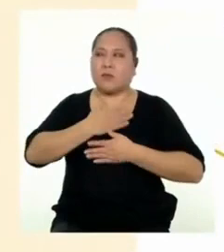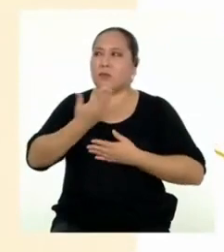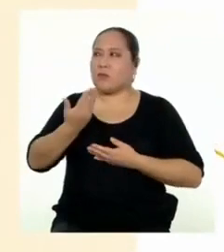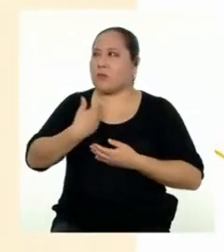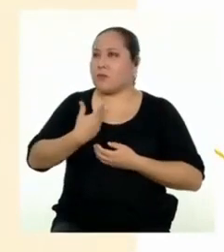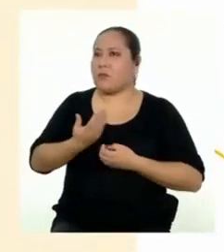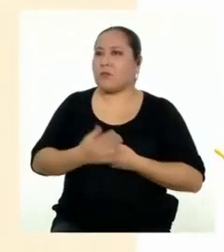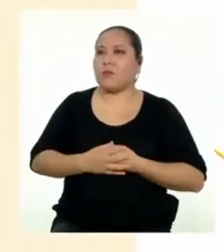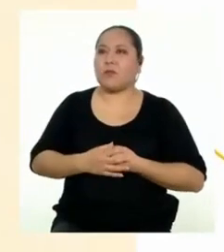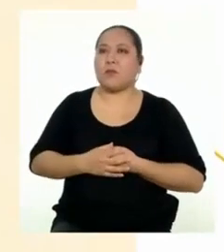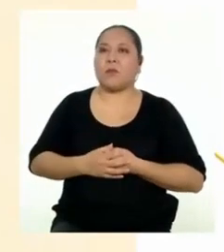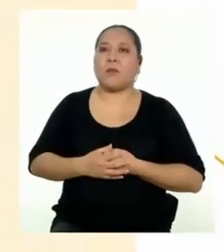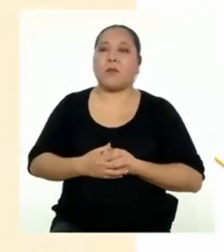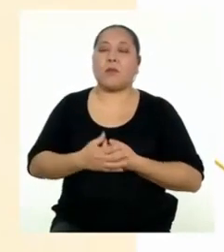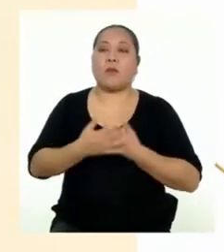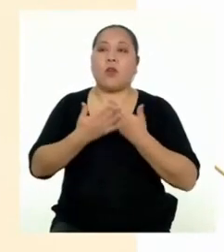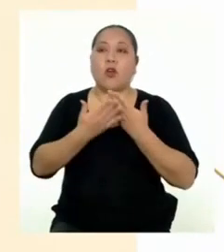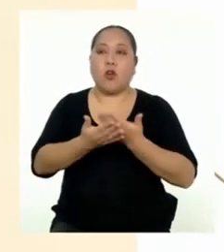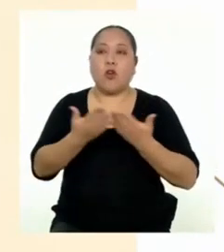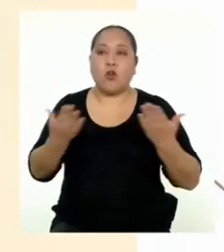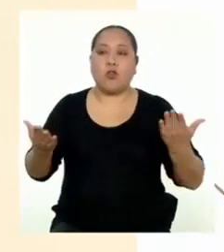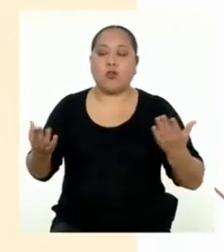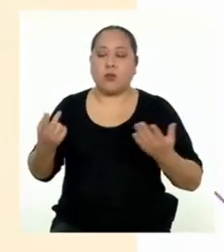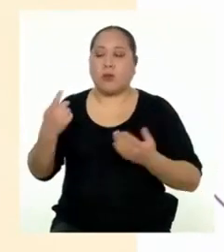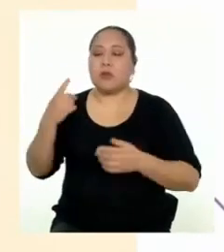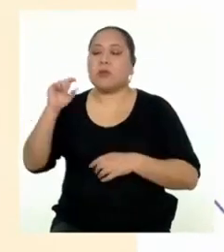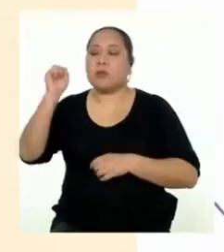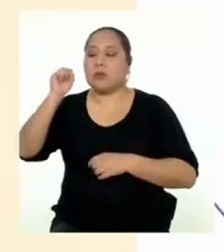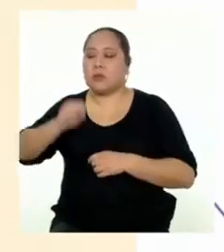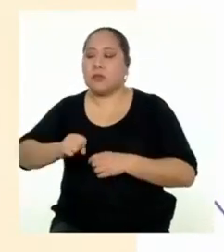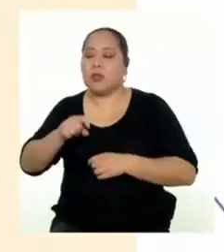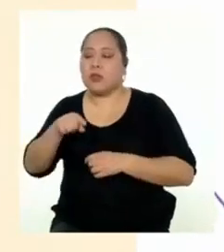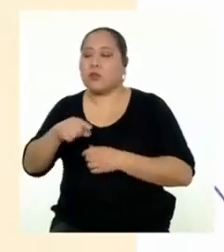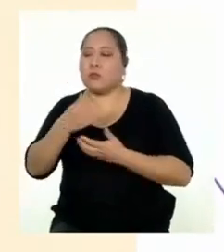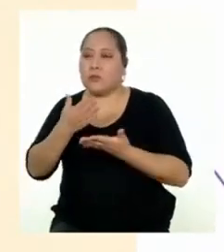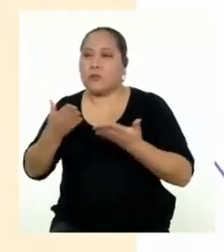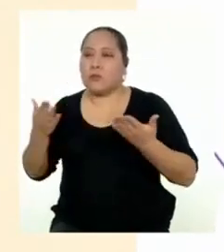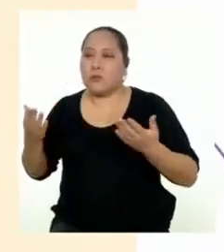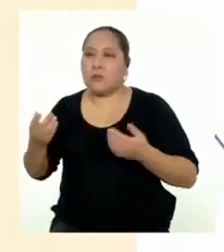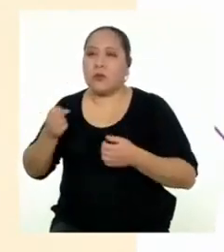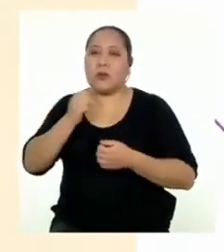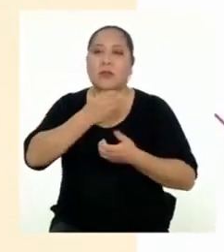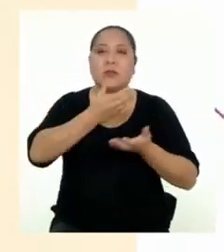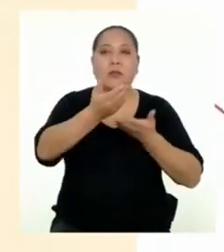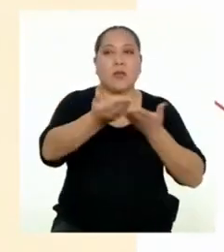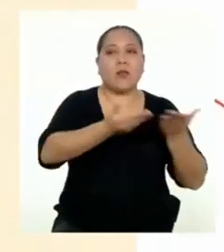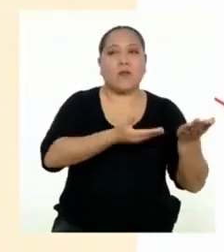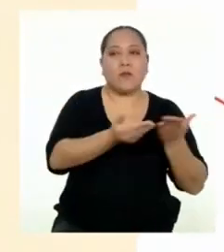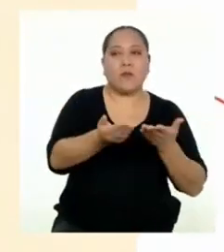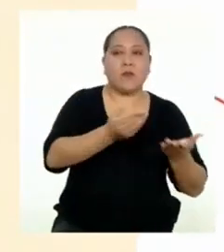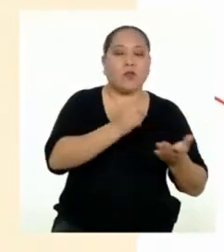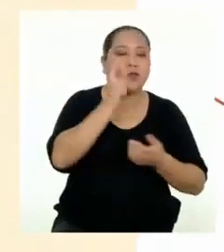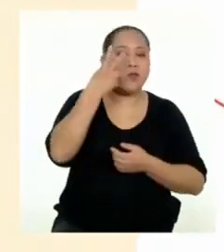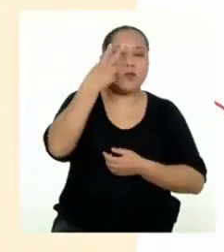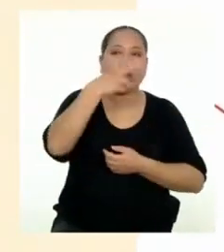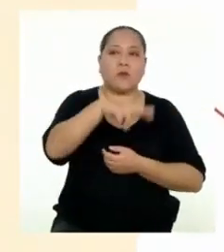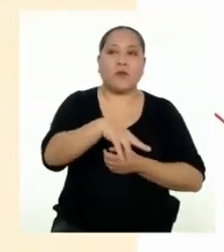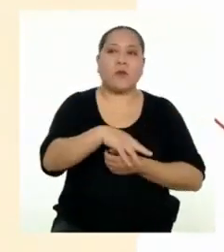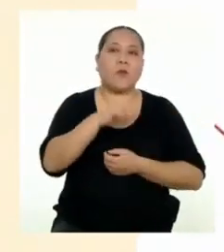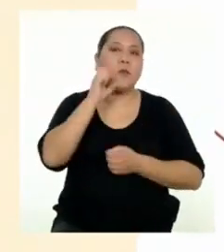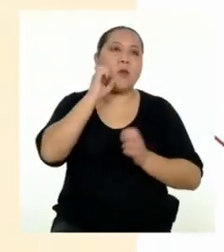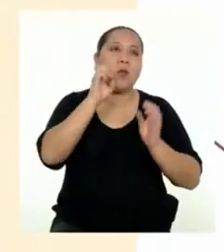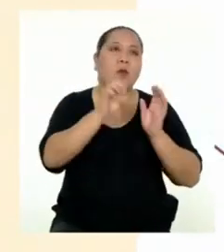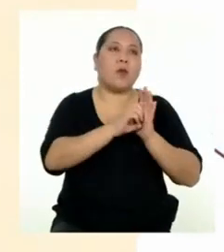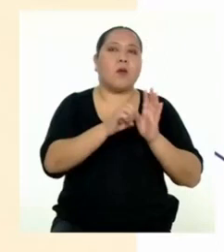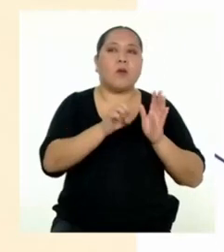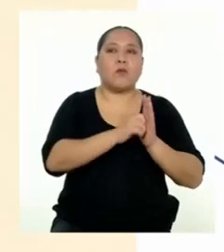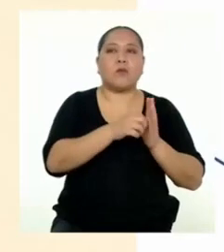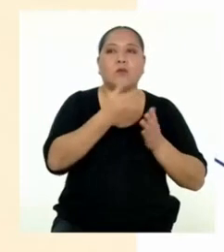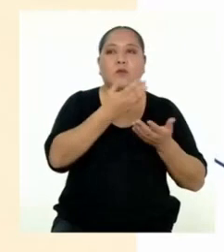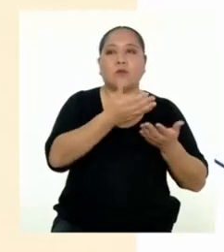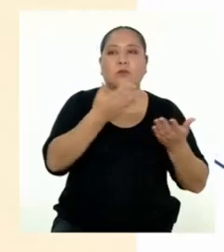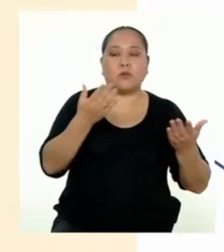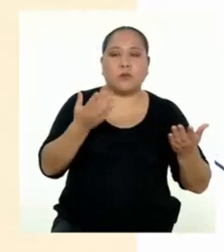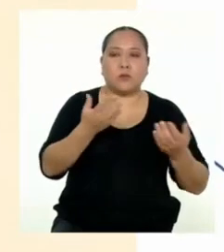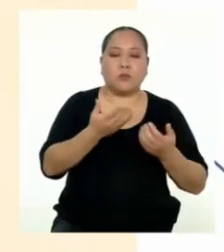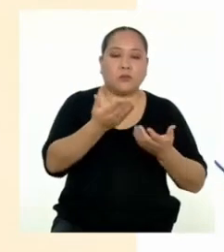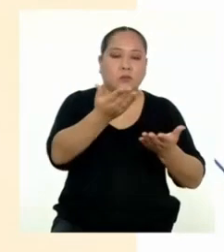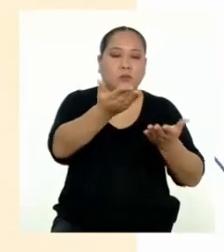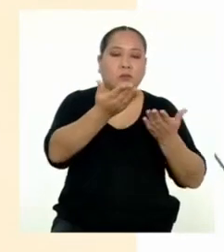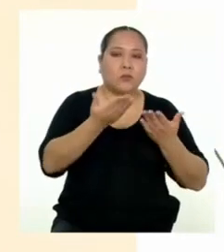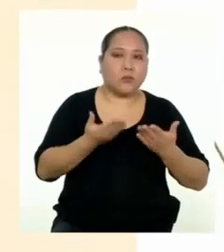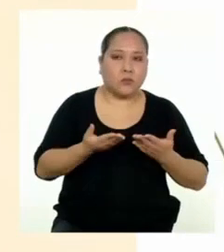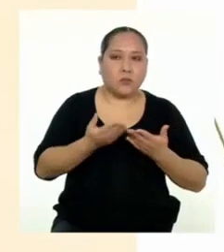que los bienes son de carácter tangible, es decir, son una mercancía, los servicios por su lado son intangibles, es decir, son una actividad